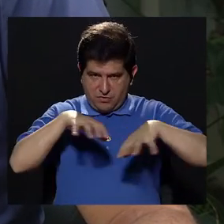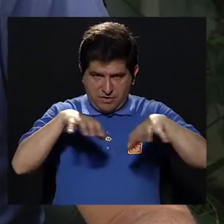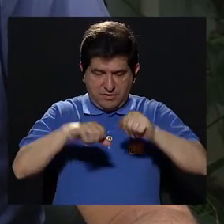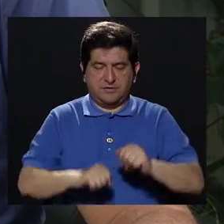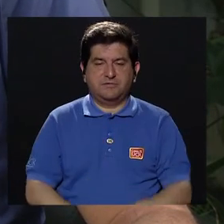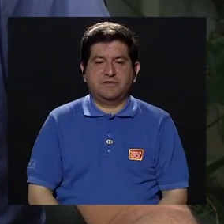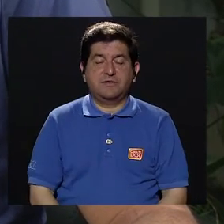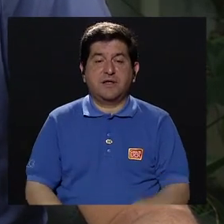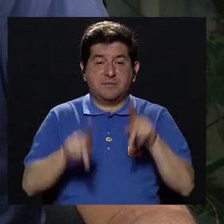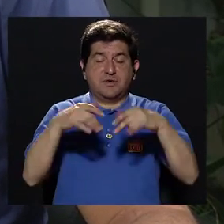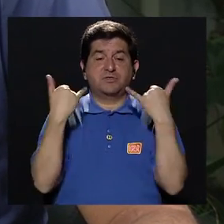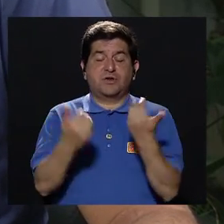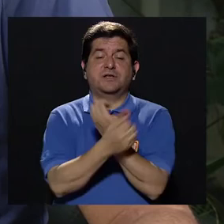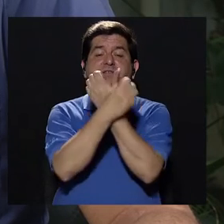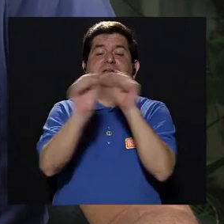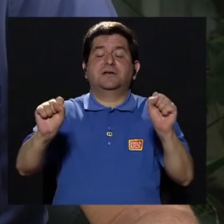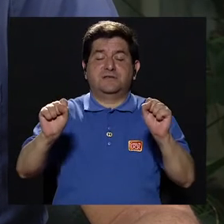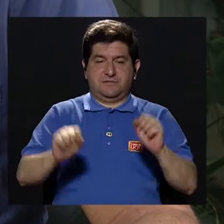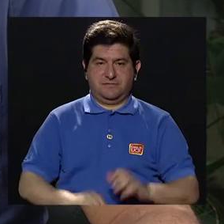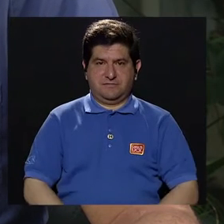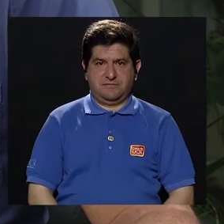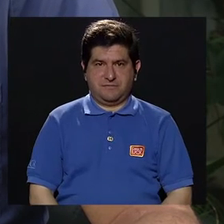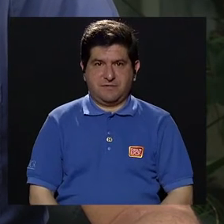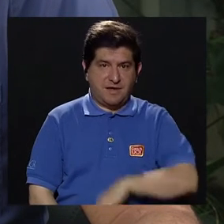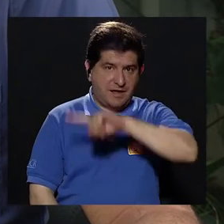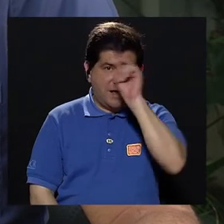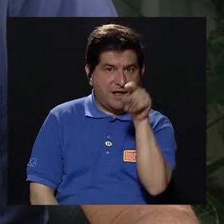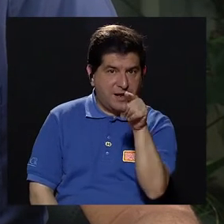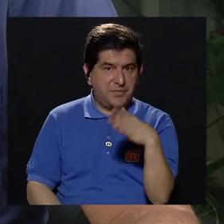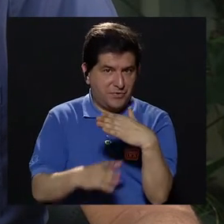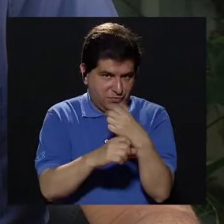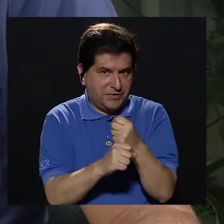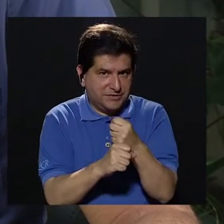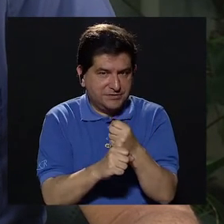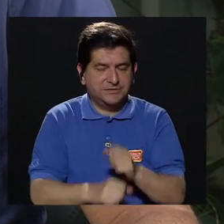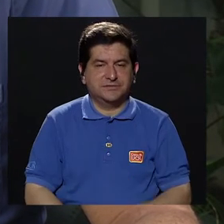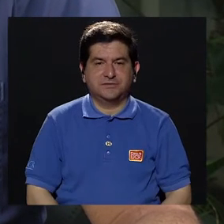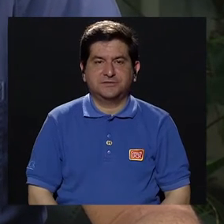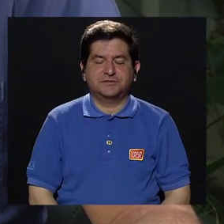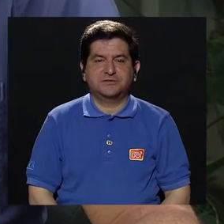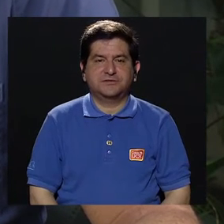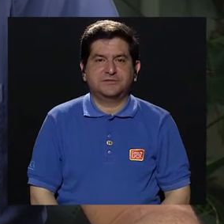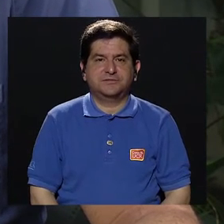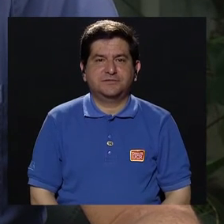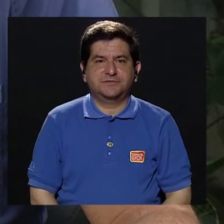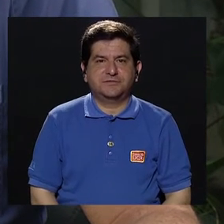un evento, los que ya sobrevivieron. Entonces, a la pregunta que usted me hace,